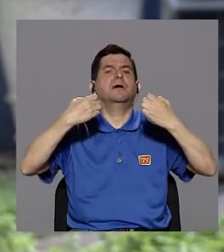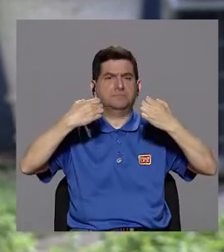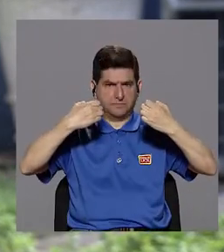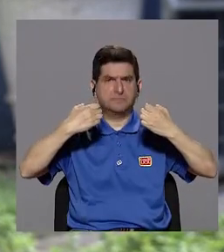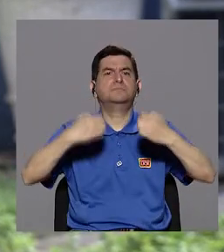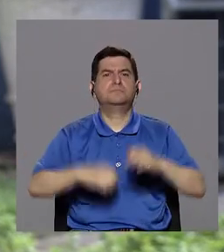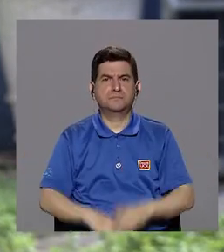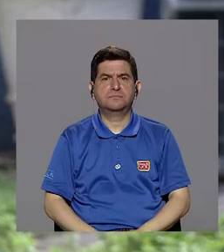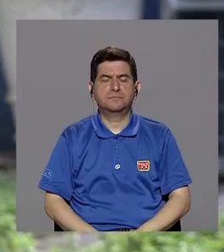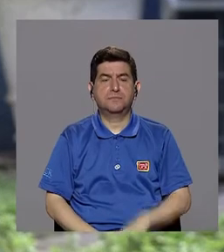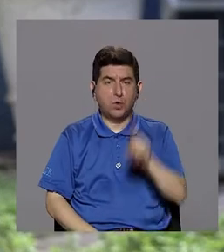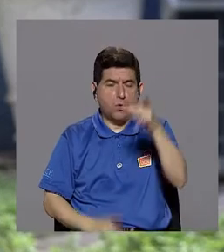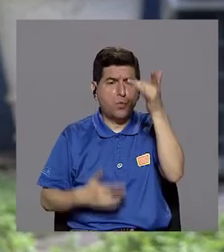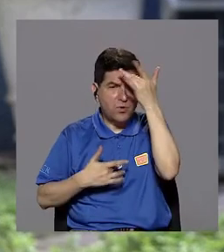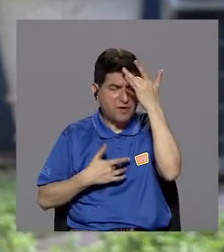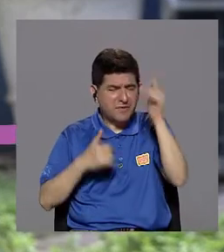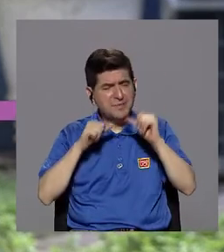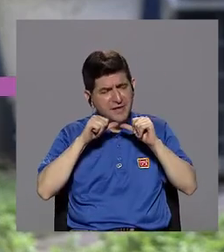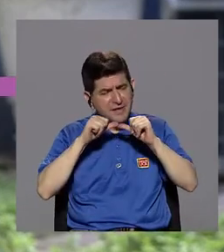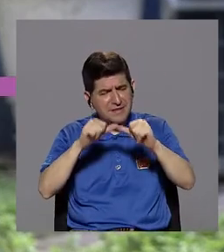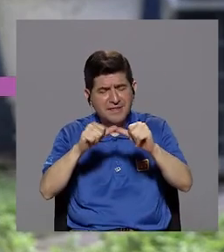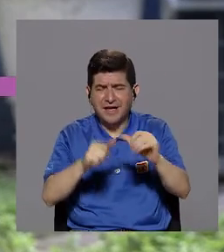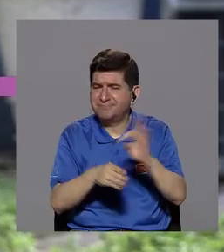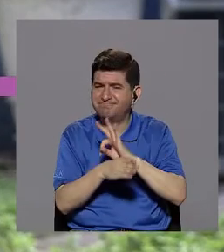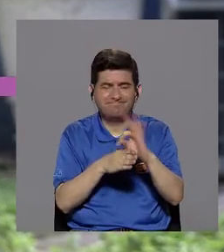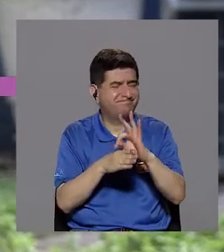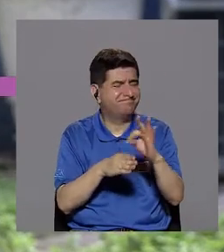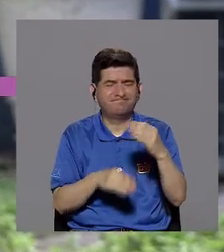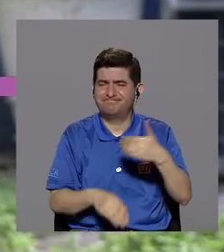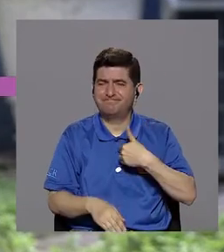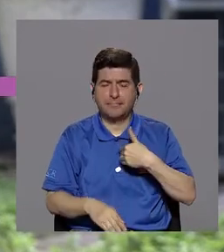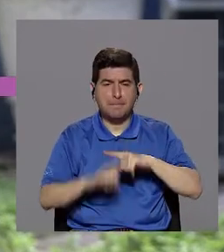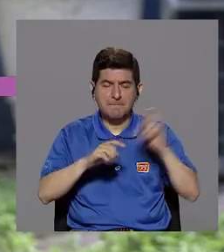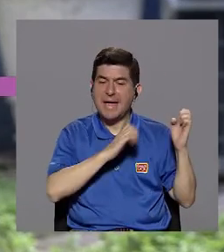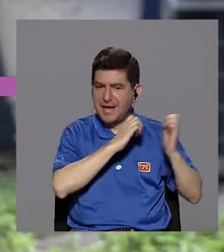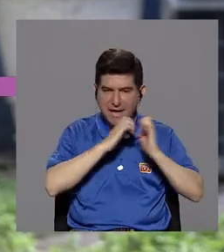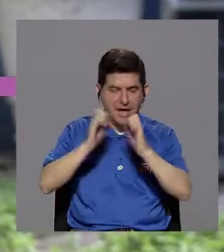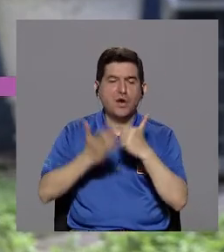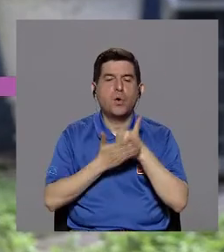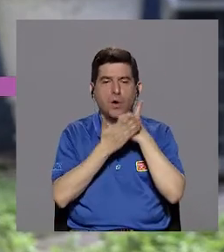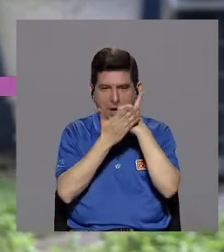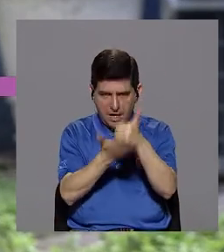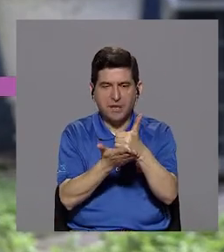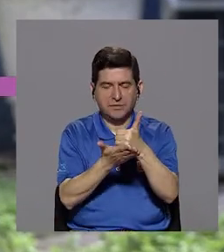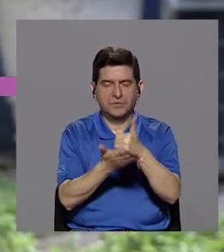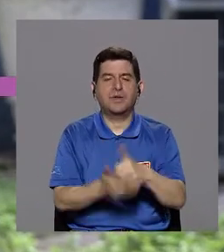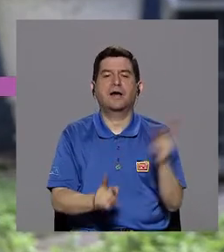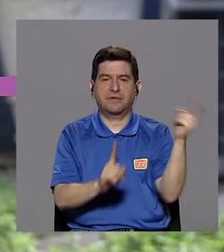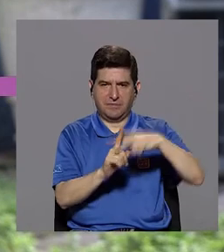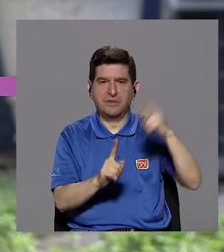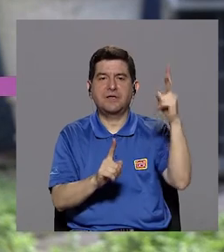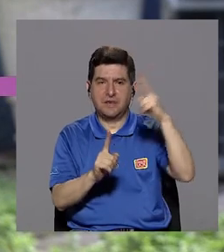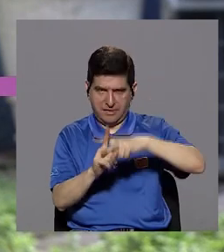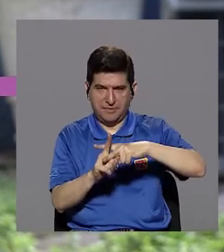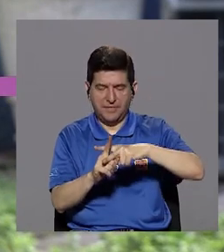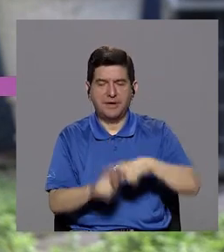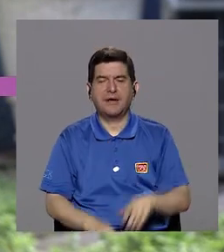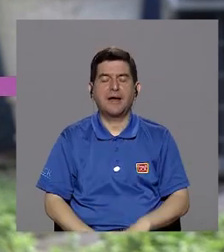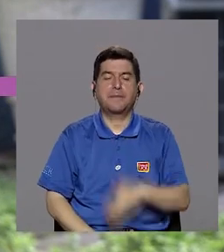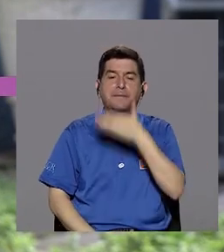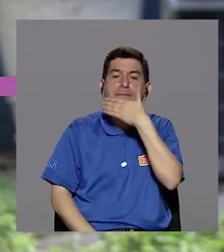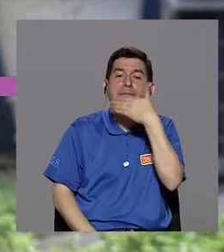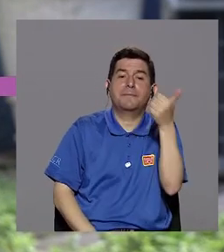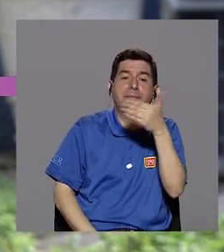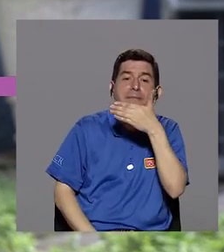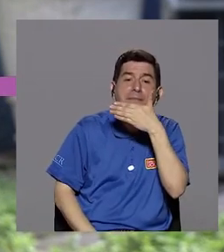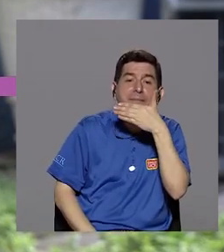que si bien es una enfermedad crónica que no tiene tratamiento, sí hay estrategias que pueden implementarse para